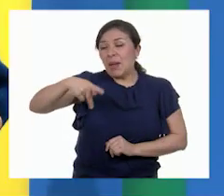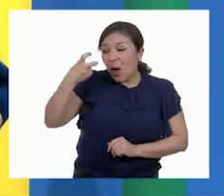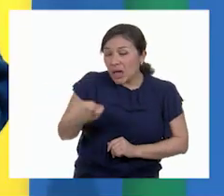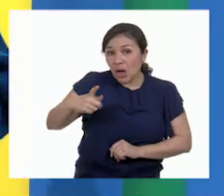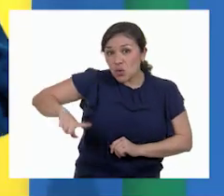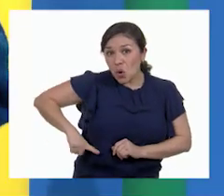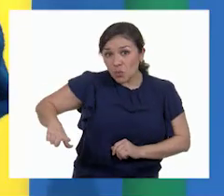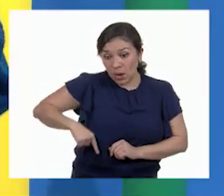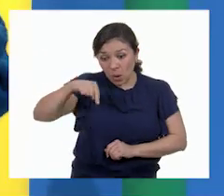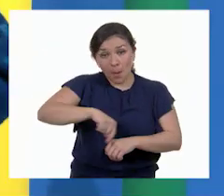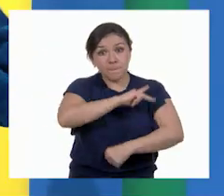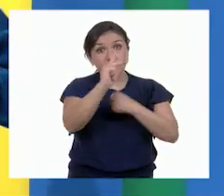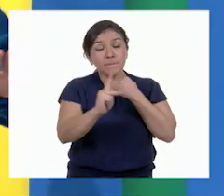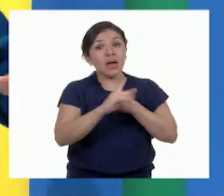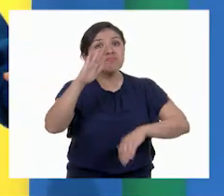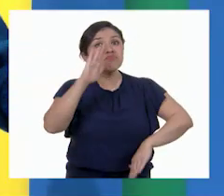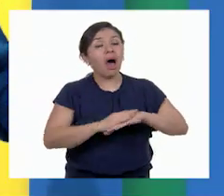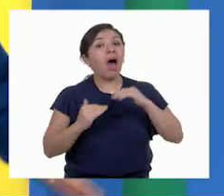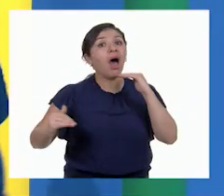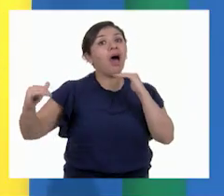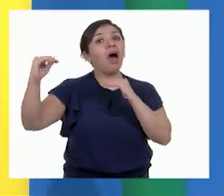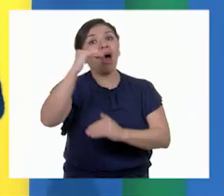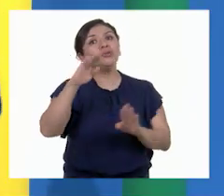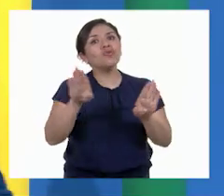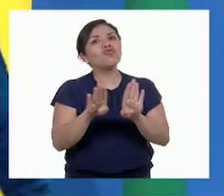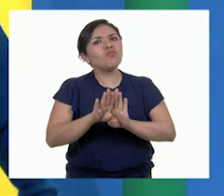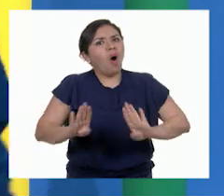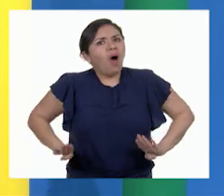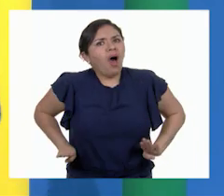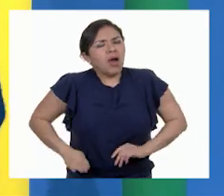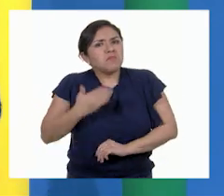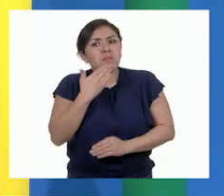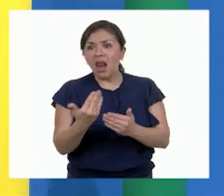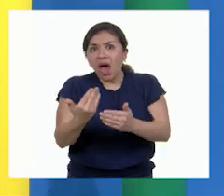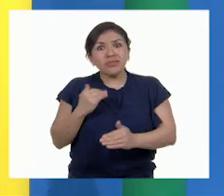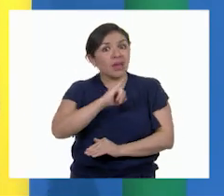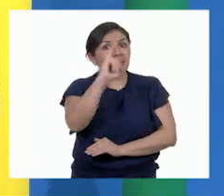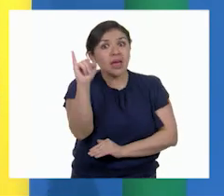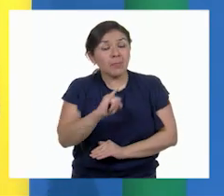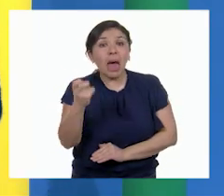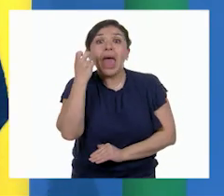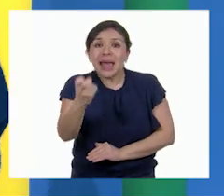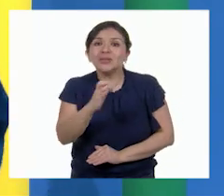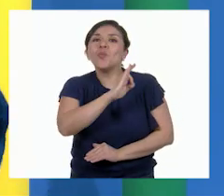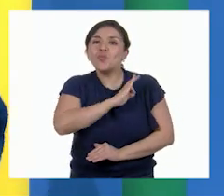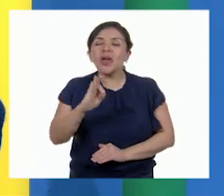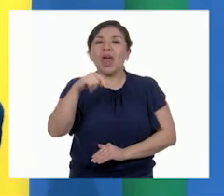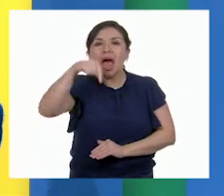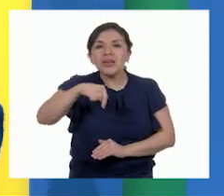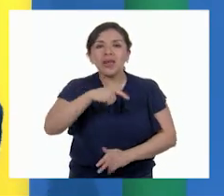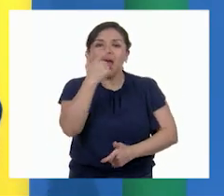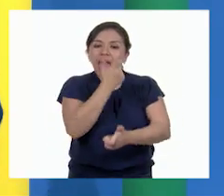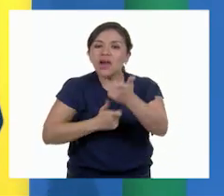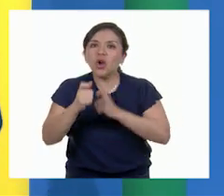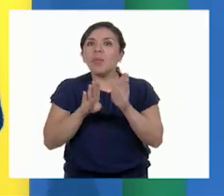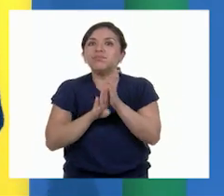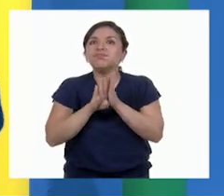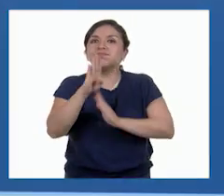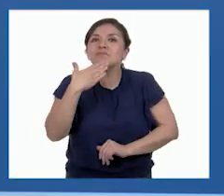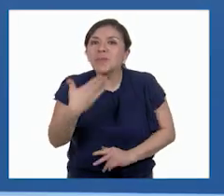nuestro país alcanzó una estabilidad que nunca antes había tenido y eso permitió que la economía